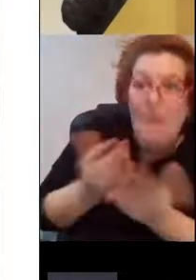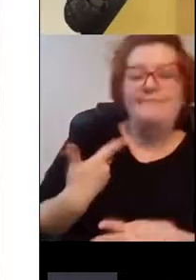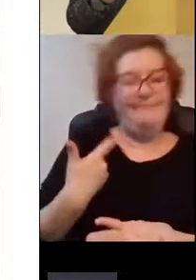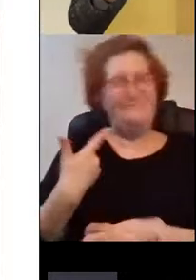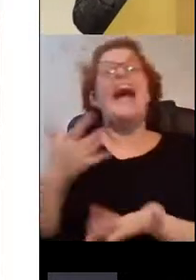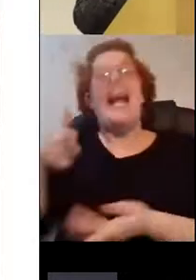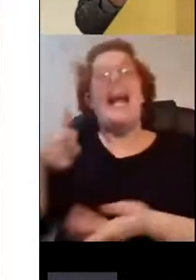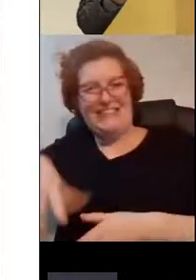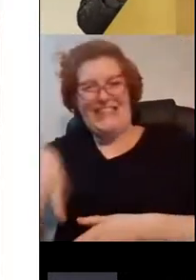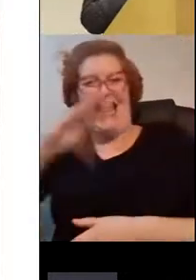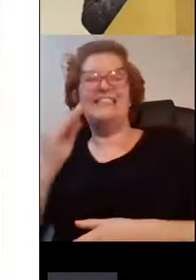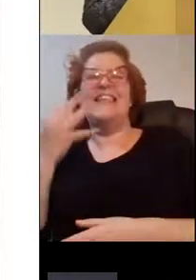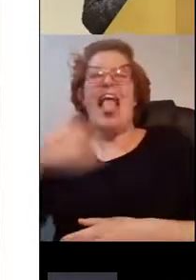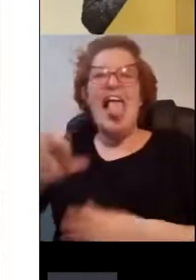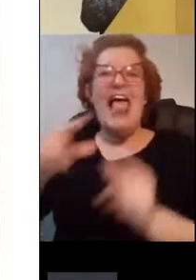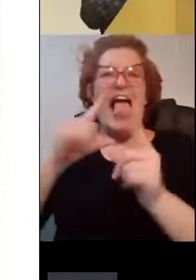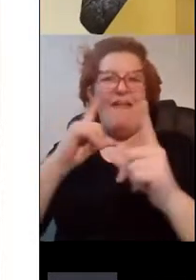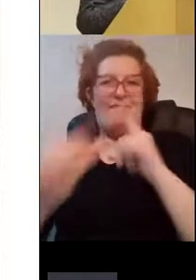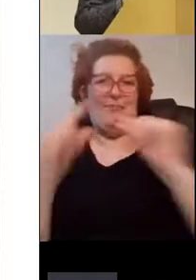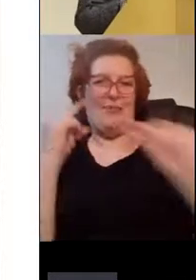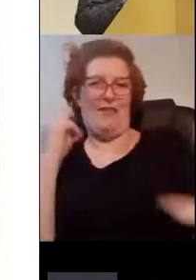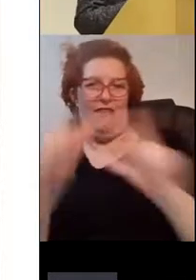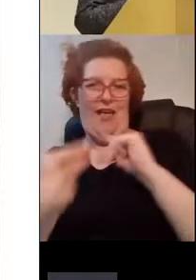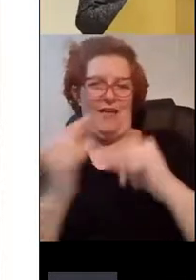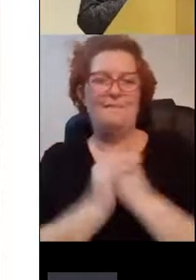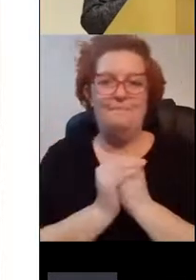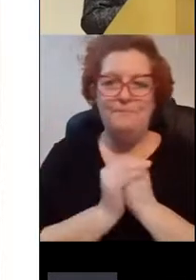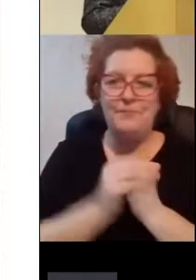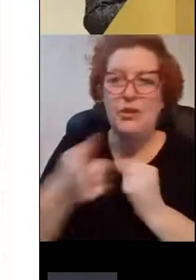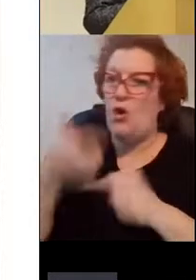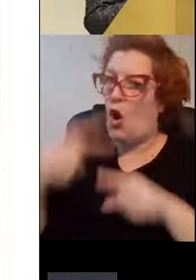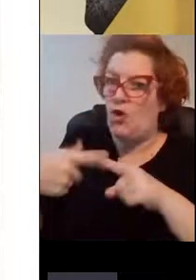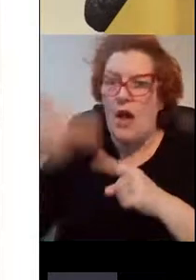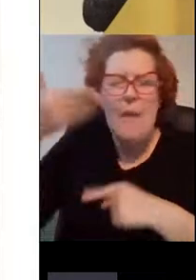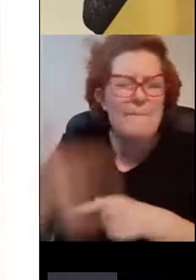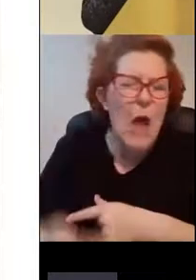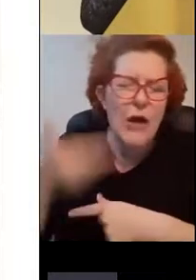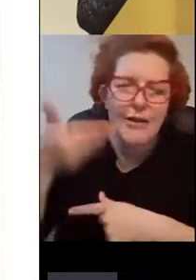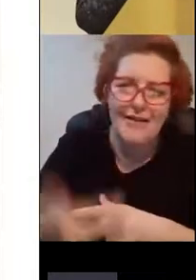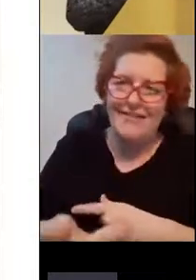Y esos son los aspectos que nos parecían súper relevantes y que creo que son